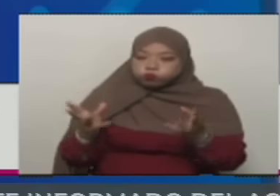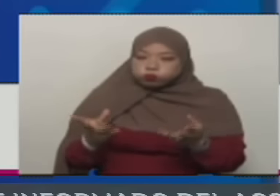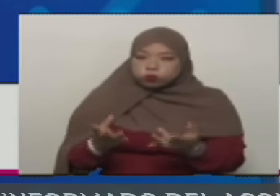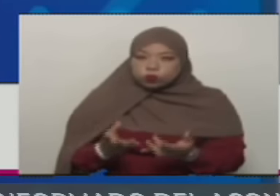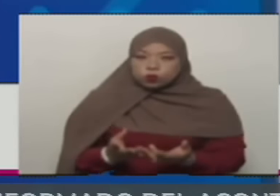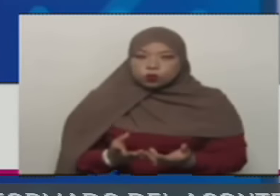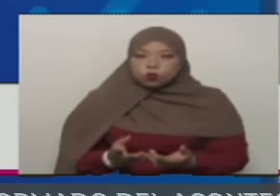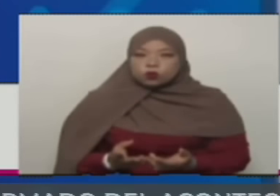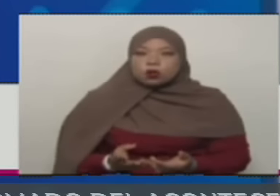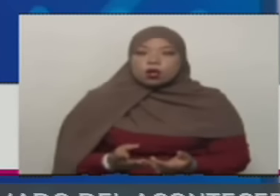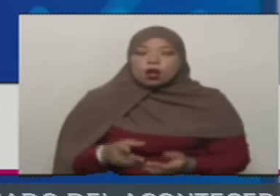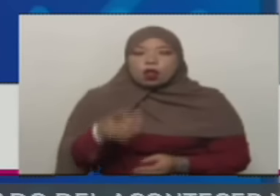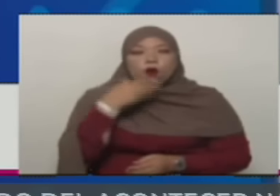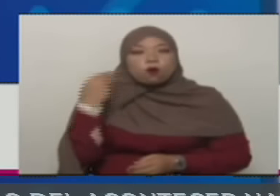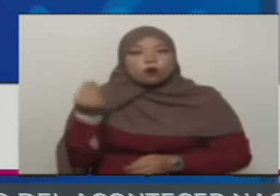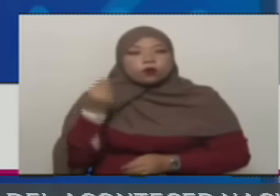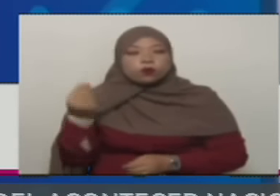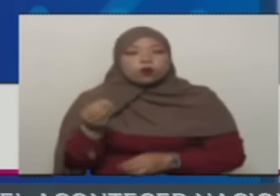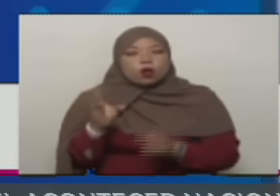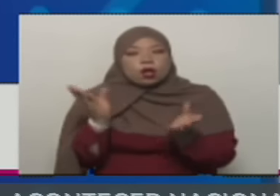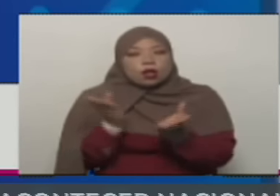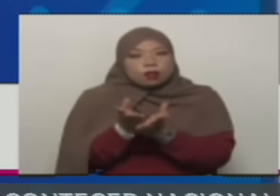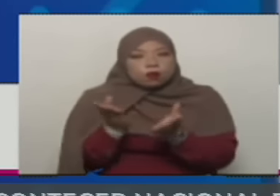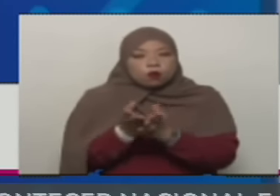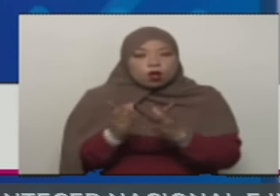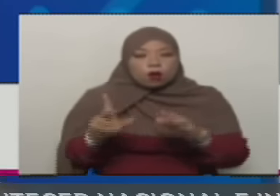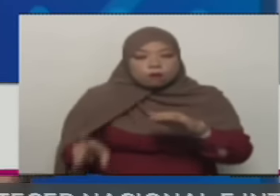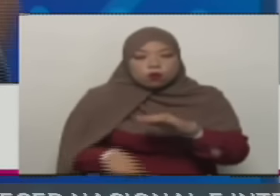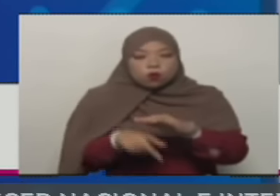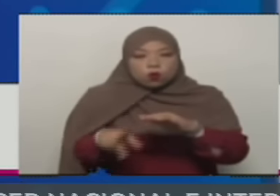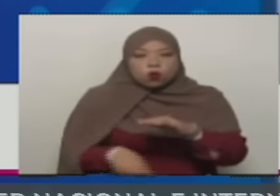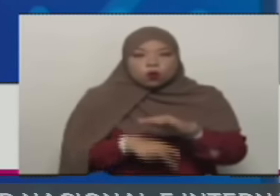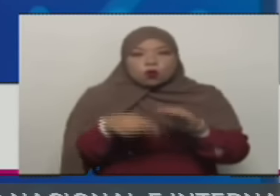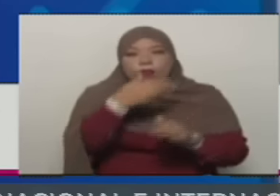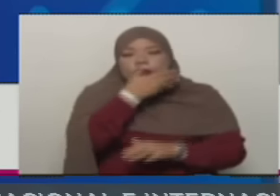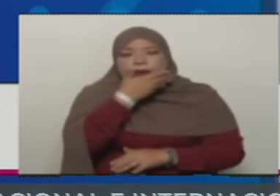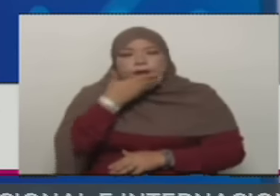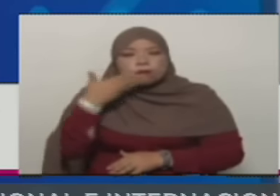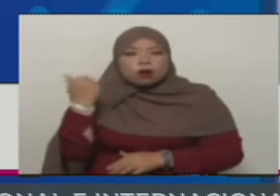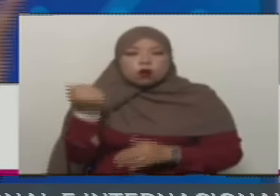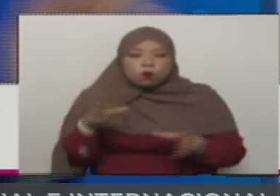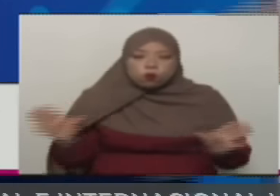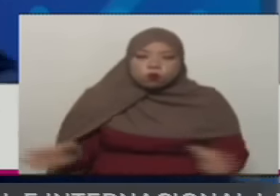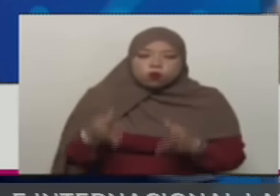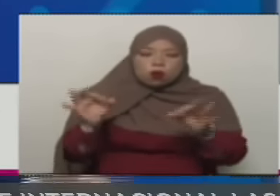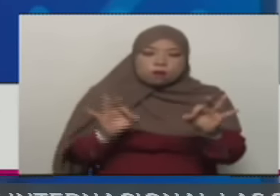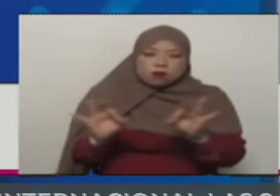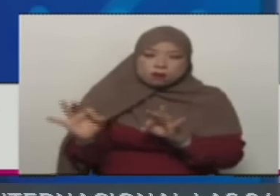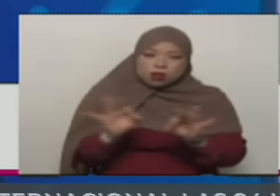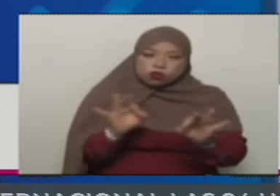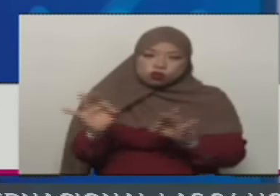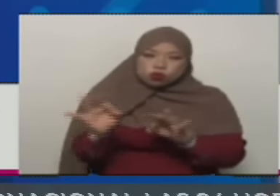salga de la educación inicial tiene que ser el mejor muchacho estimulado y preparado.